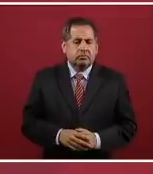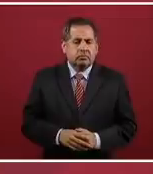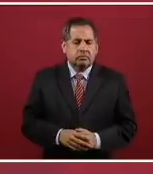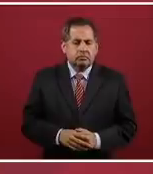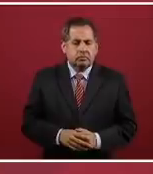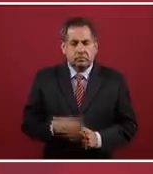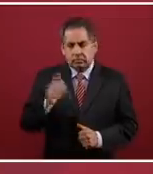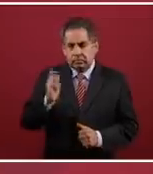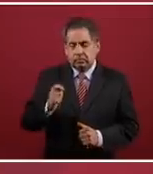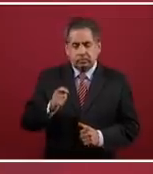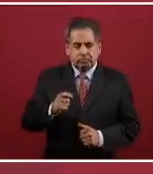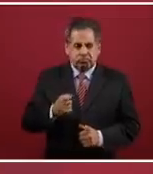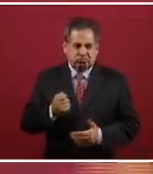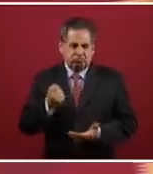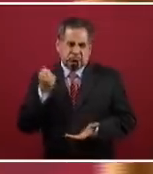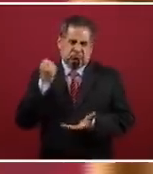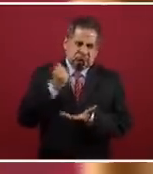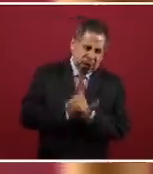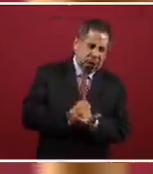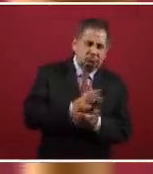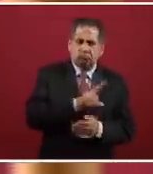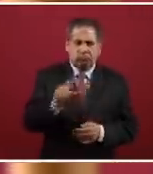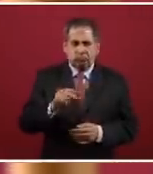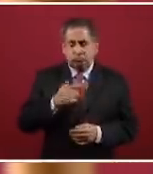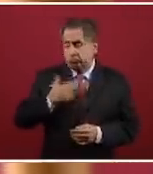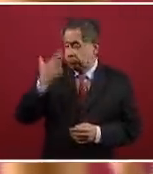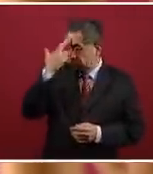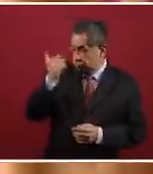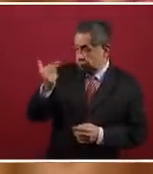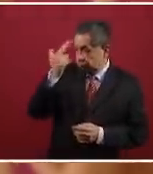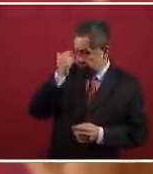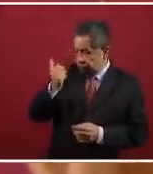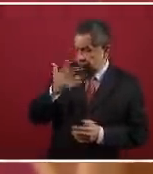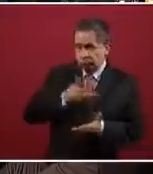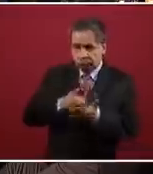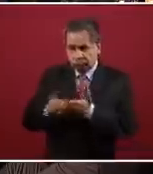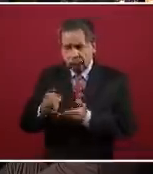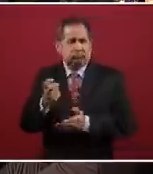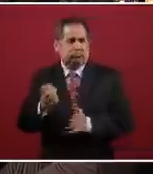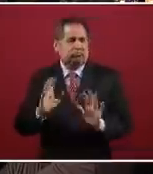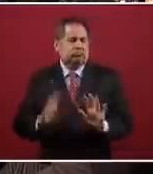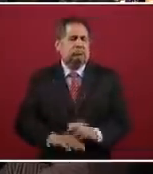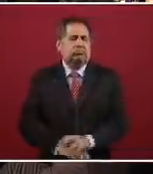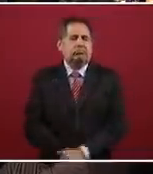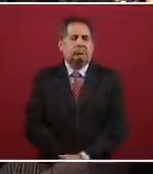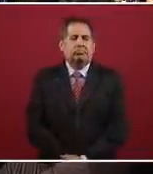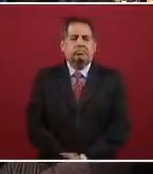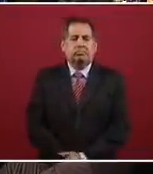Entonces, nada por la fuerza, todo por la razón y el derecho.